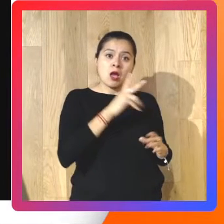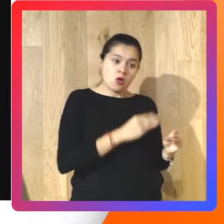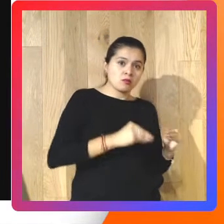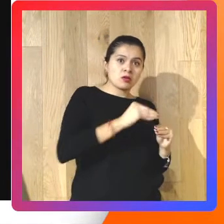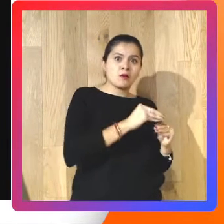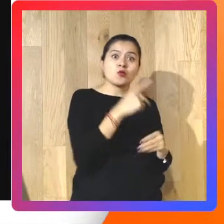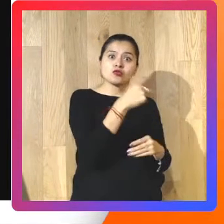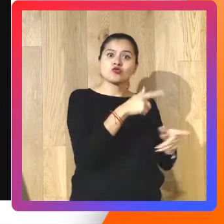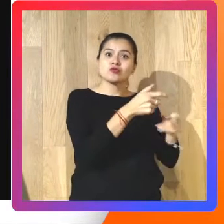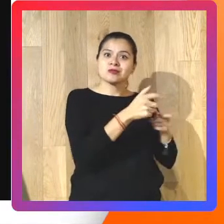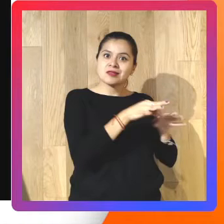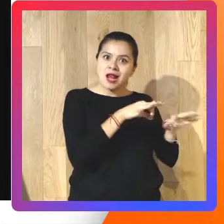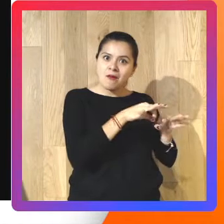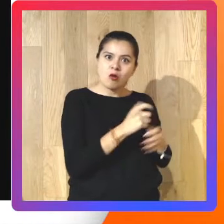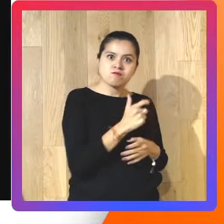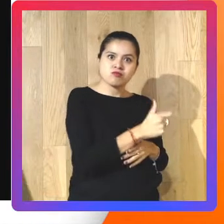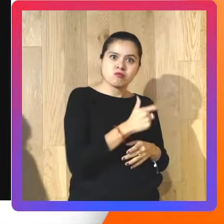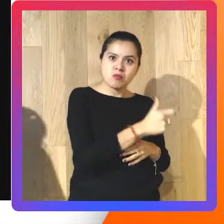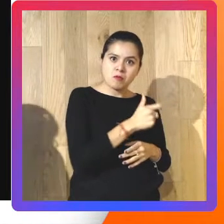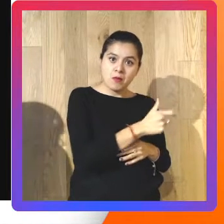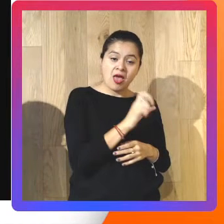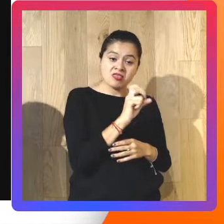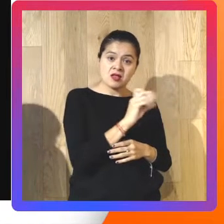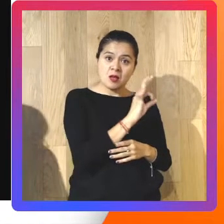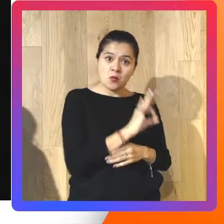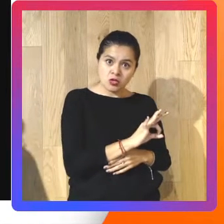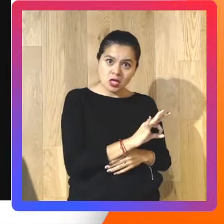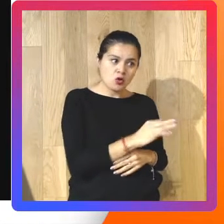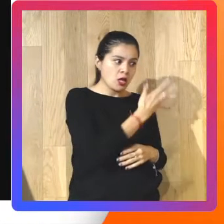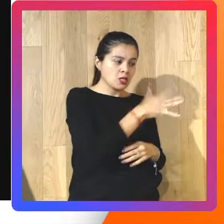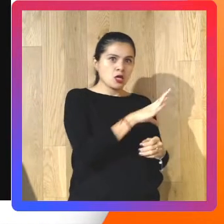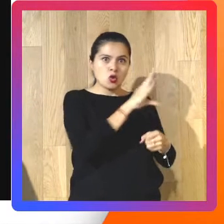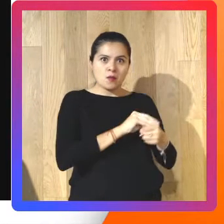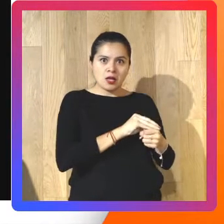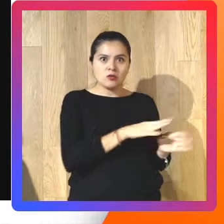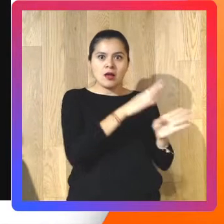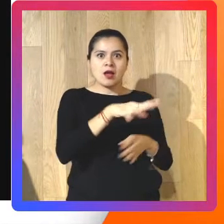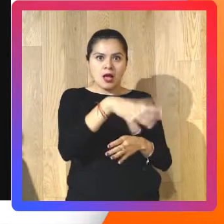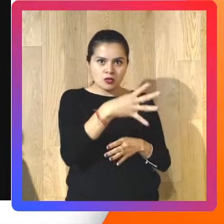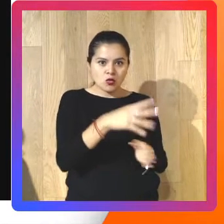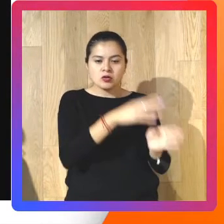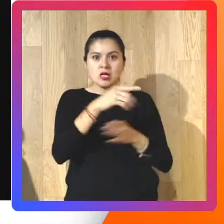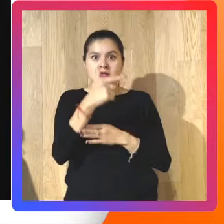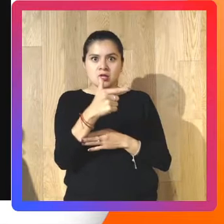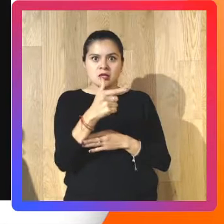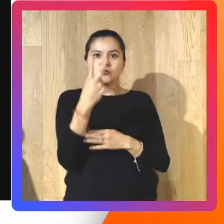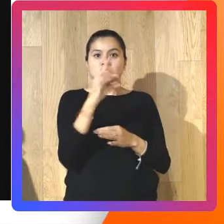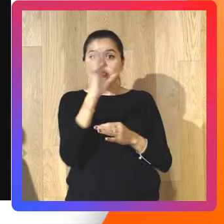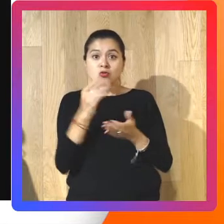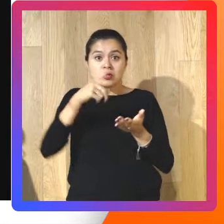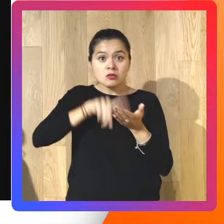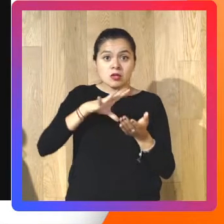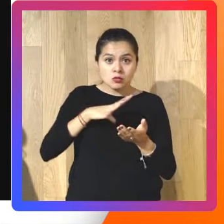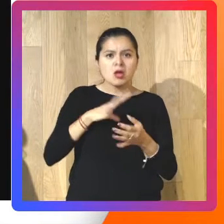trabajo. 20 el ingreso completo, 30 el del trabajo, en el siguiente 14, en el siguiente 7. Entonces, 2% en promedio,